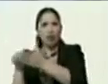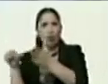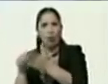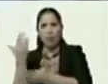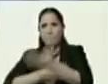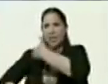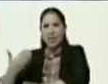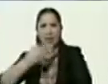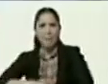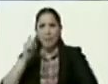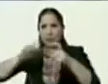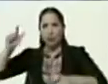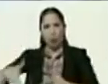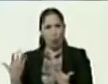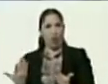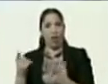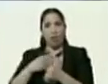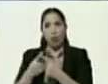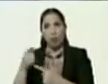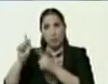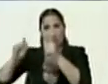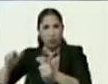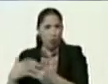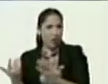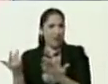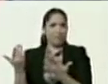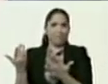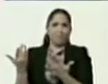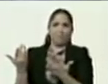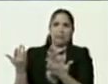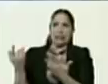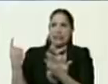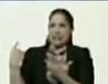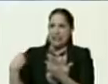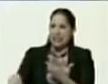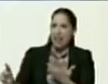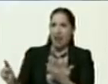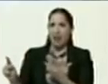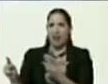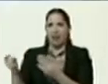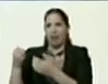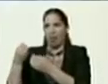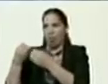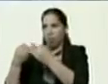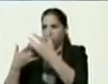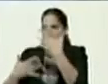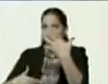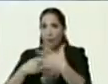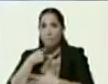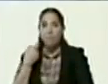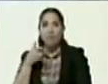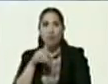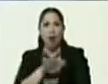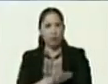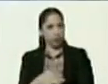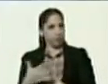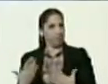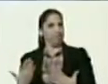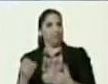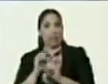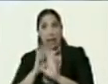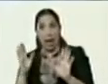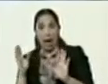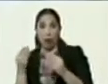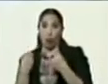humanos, a personas que tienen en su haber centenas de muertos. Claro, como